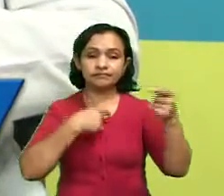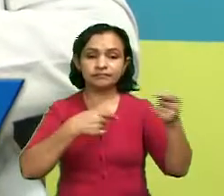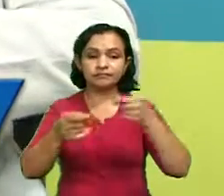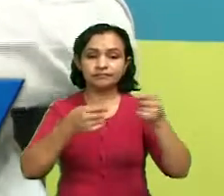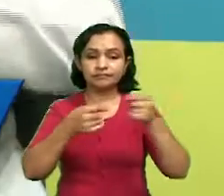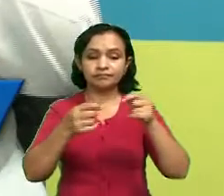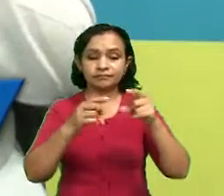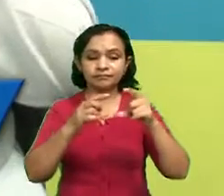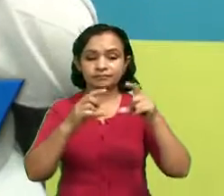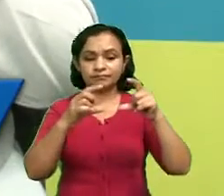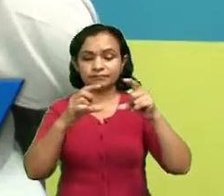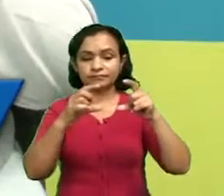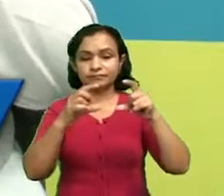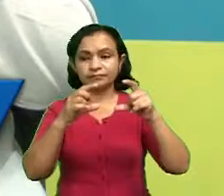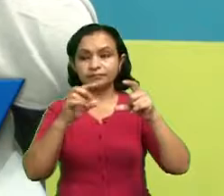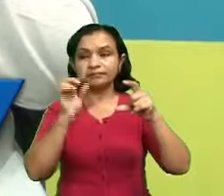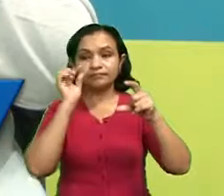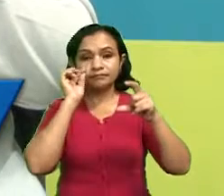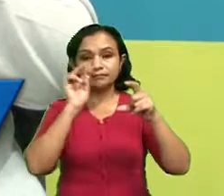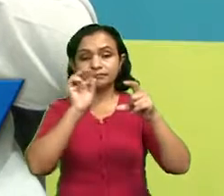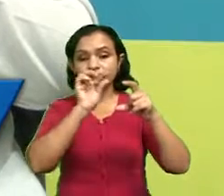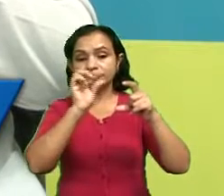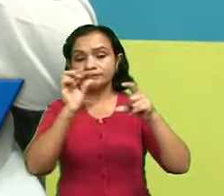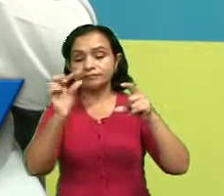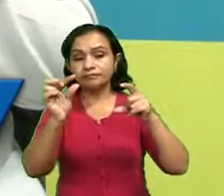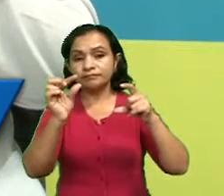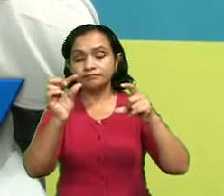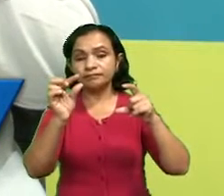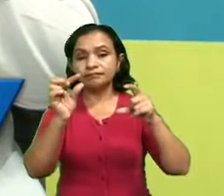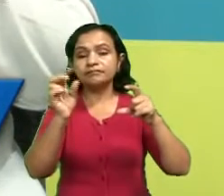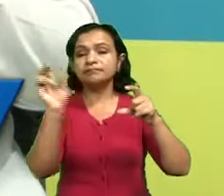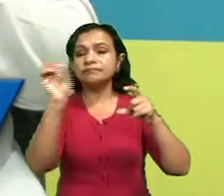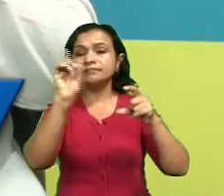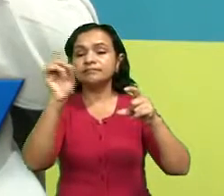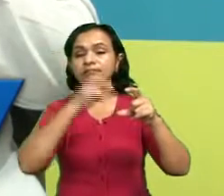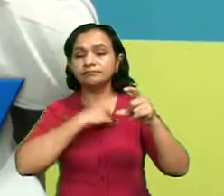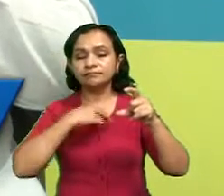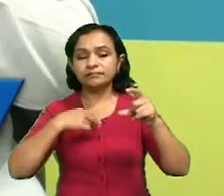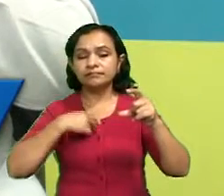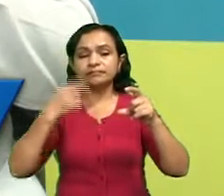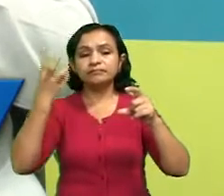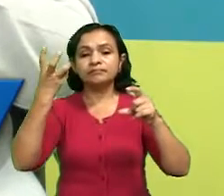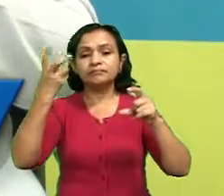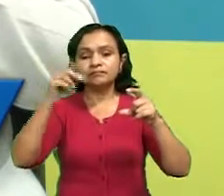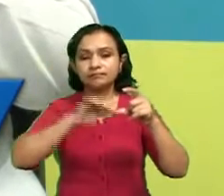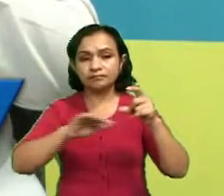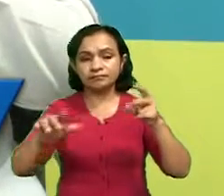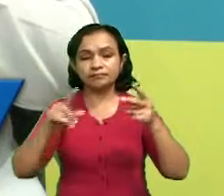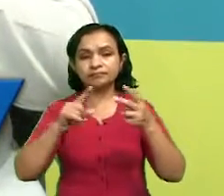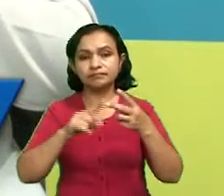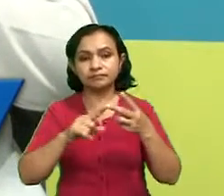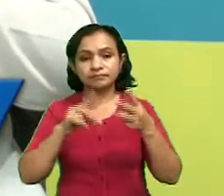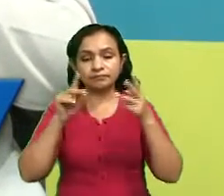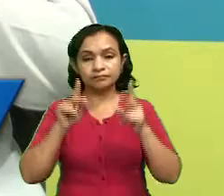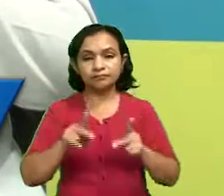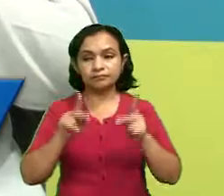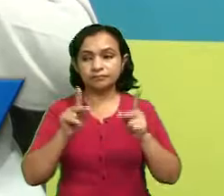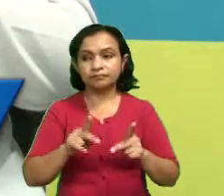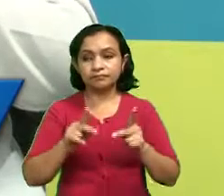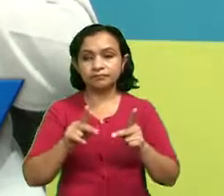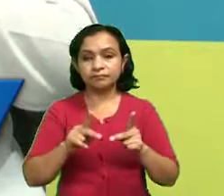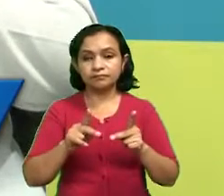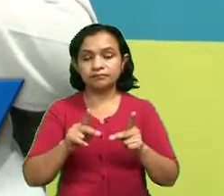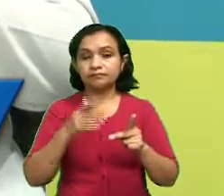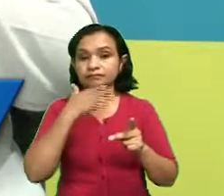vendiendo. Fijarse al borde, siempre del blister dice la elaboración, la fecha de vencimiento. Si la persona, a veces